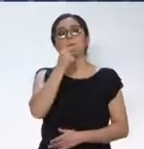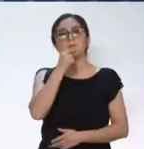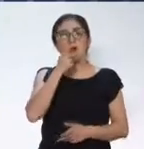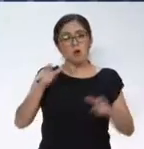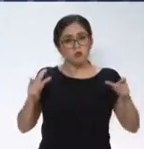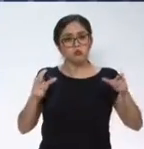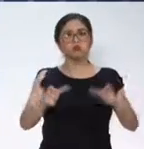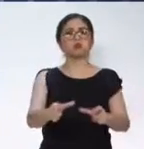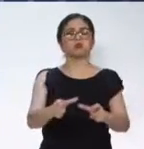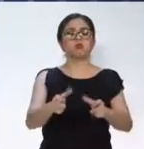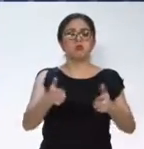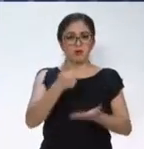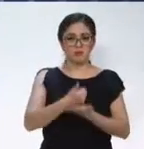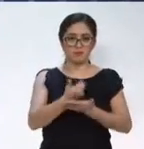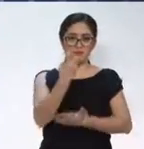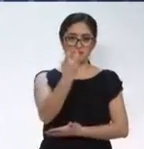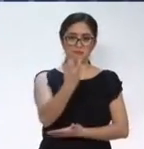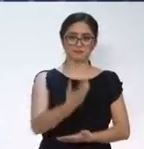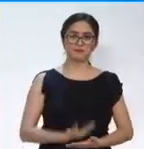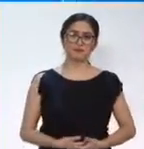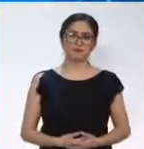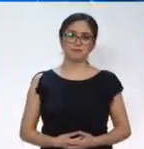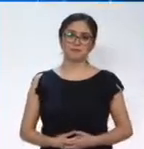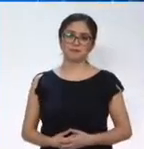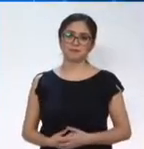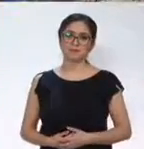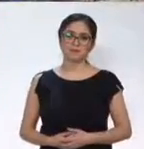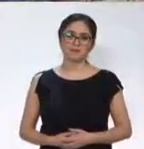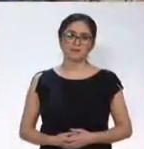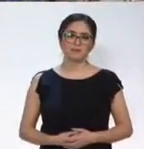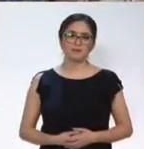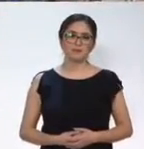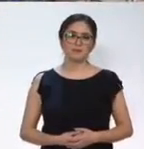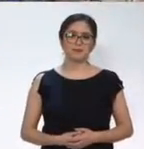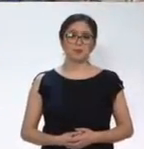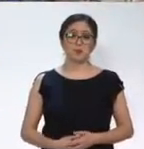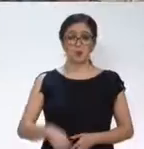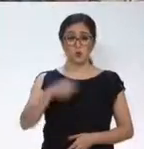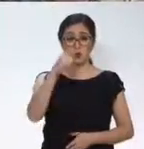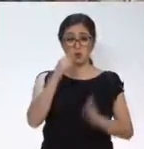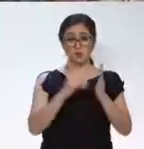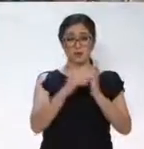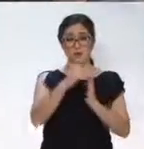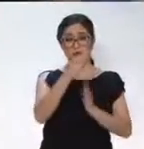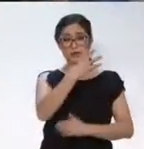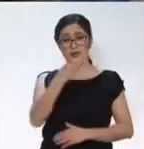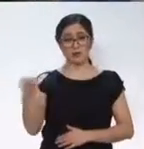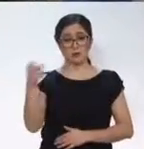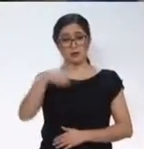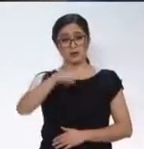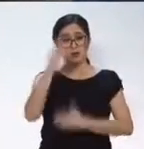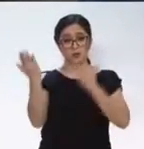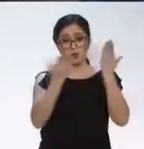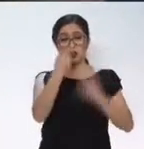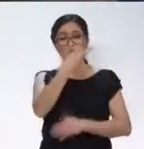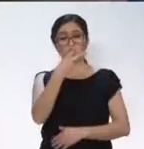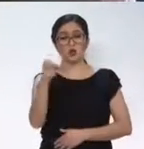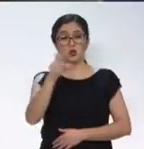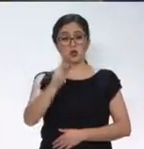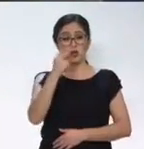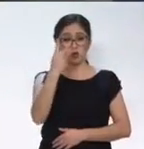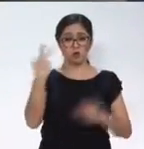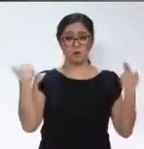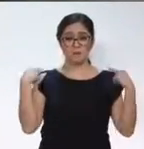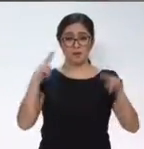un operativo. ¿En qué consistió? Veamos. Más de 1.300.000 estudiantes y 282